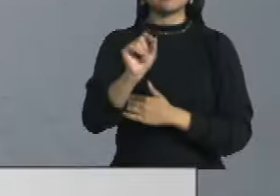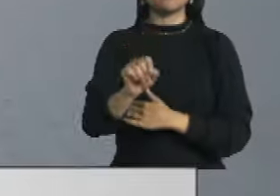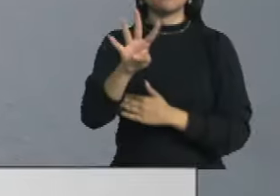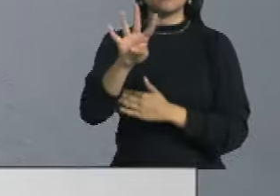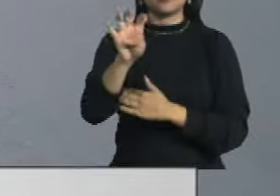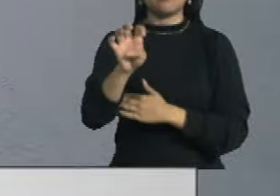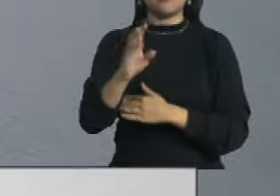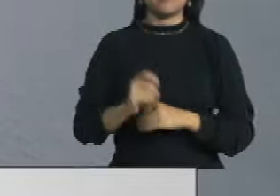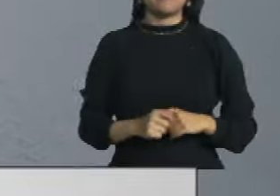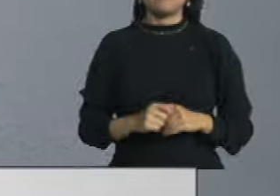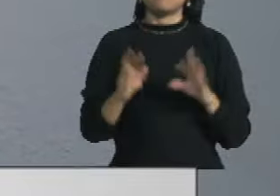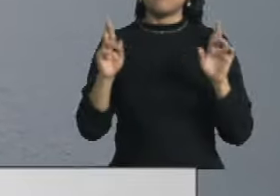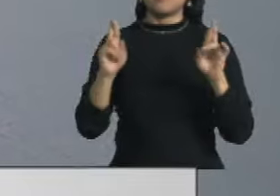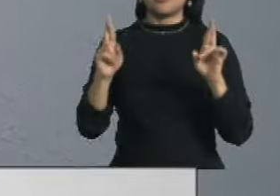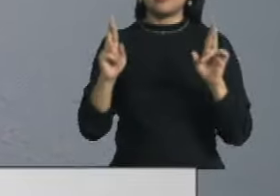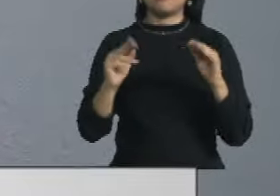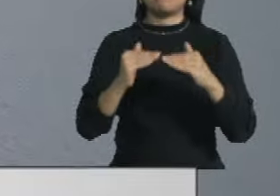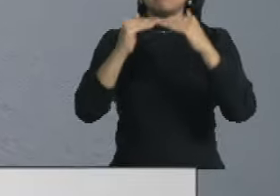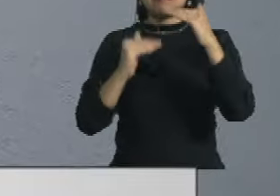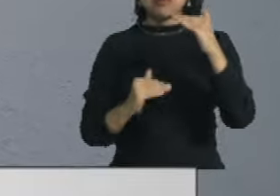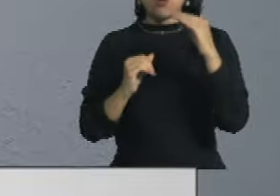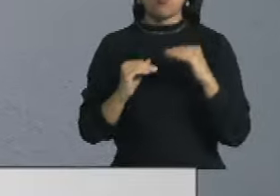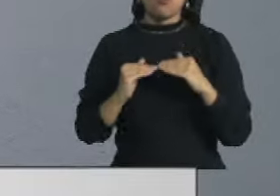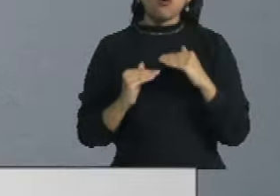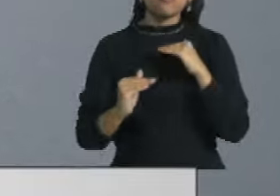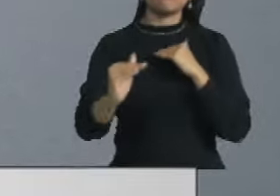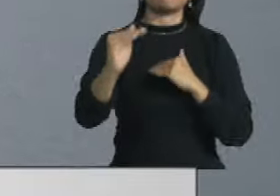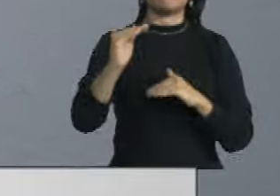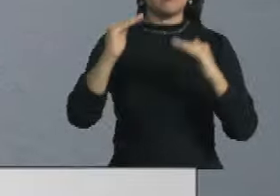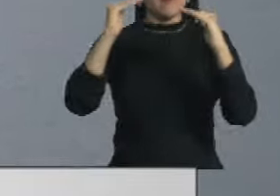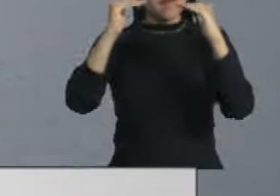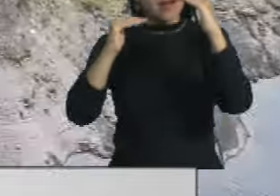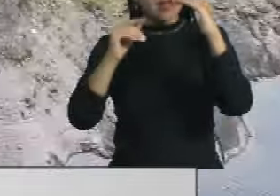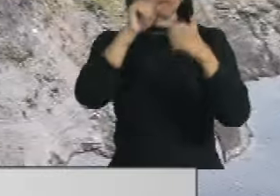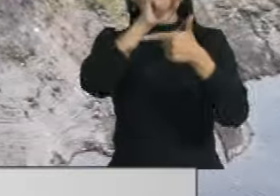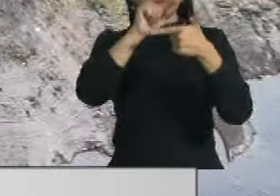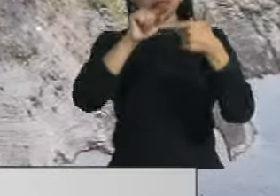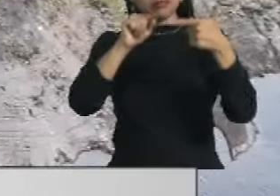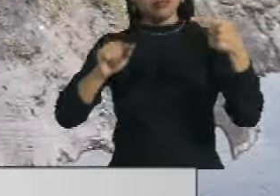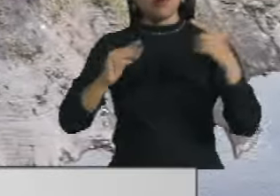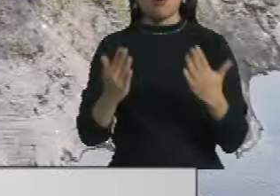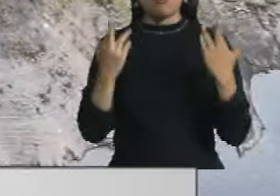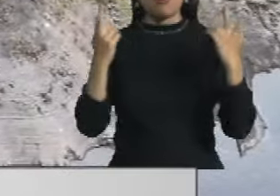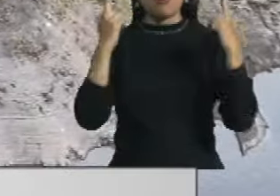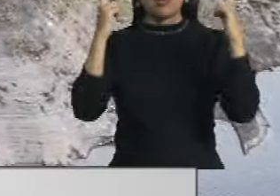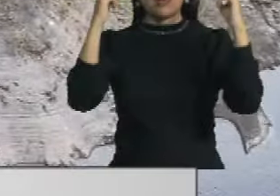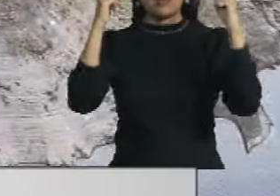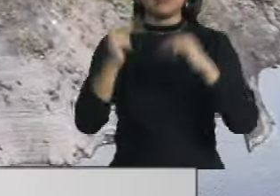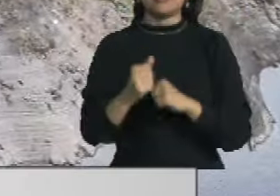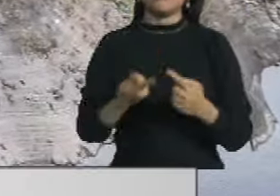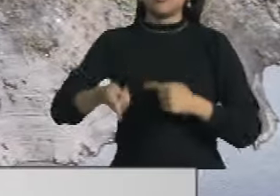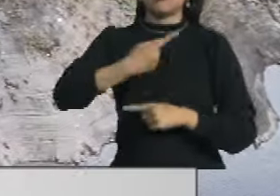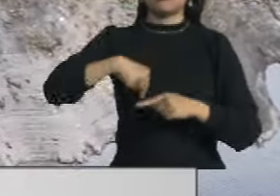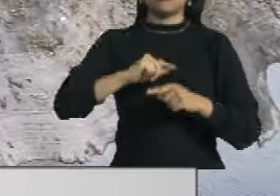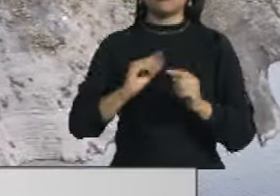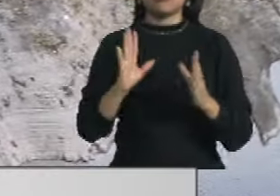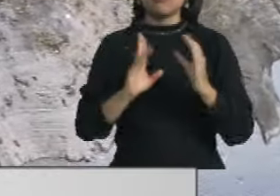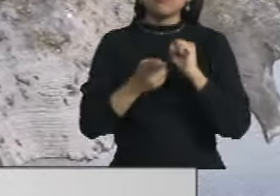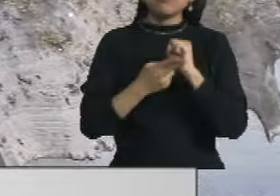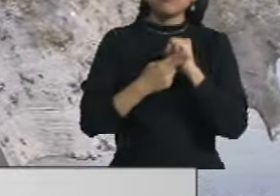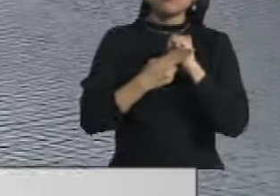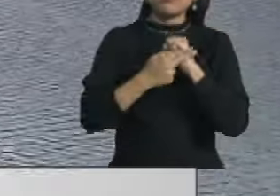cúbicos por segundo. Se espera entonces que se mantenga esa tendencia a bajar el consumo de agua para pues así hacerle frente a esta situación complicada